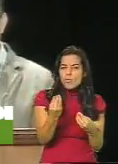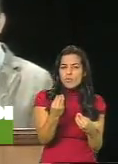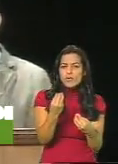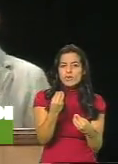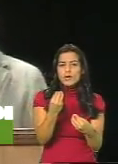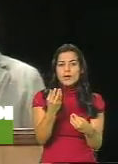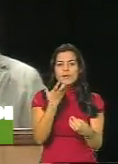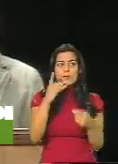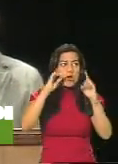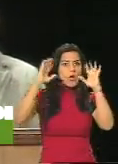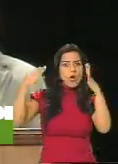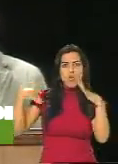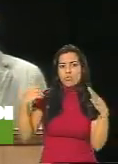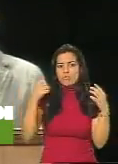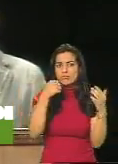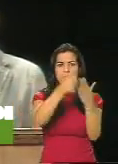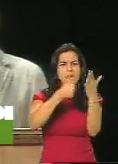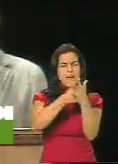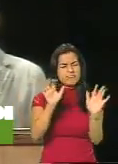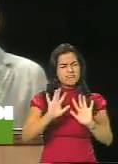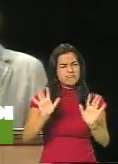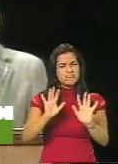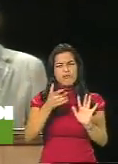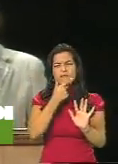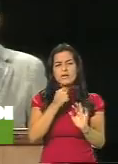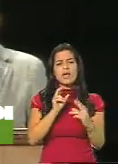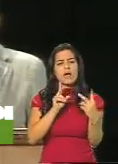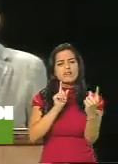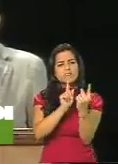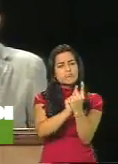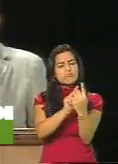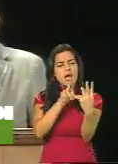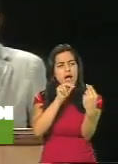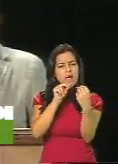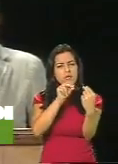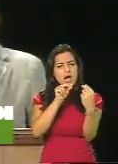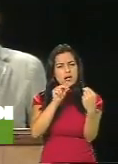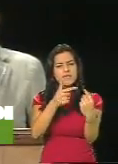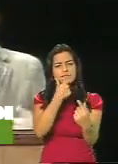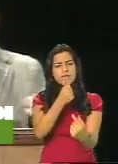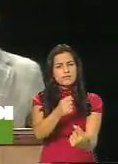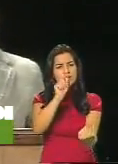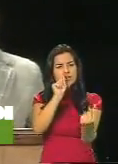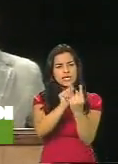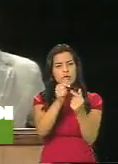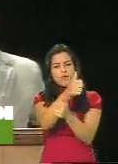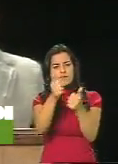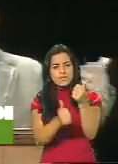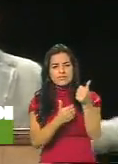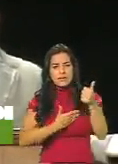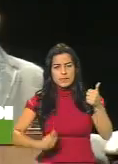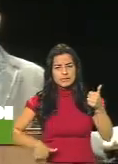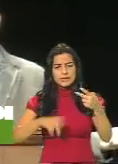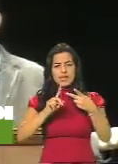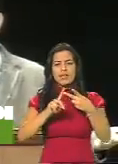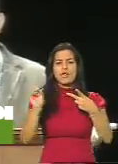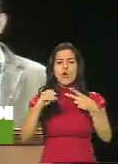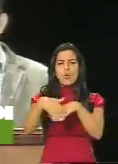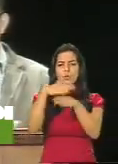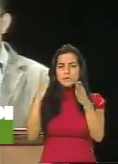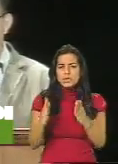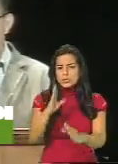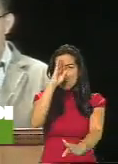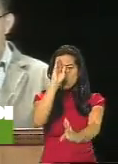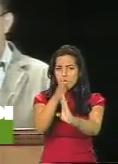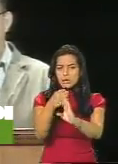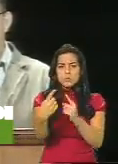andar volviéndose loco. Simplemente hay que hablar ahora, se puede hablar con el vicepresidente, con los ministros